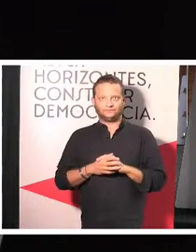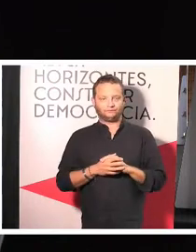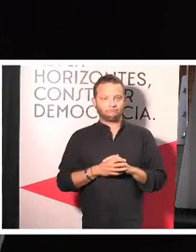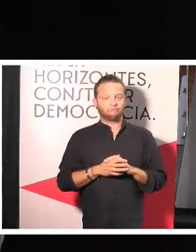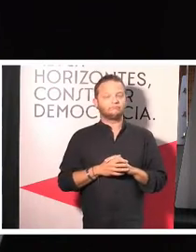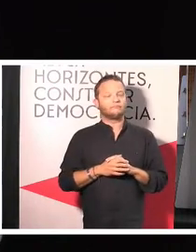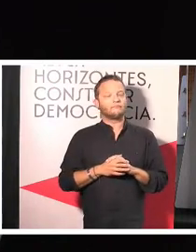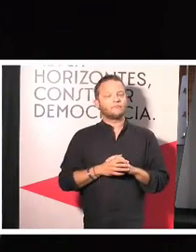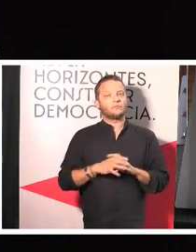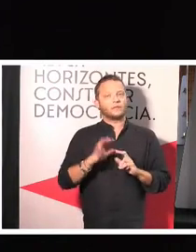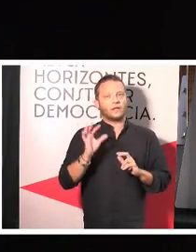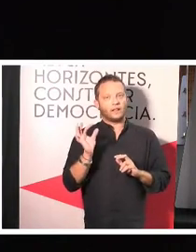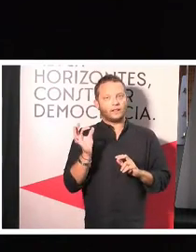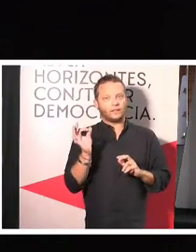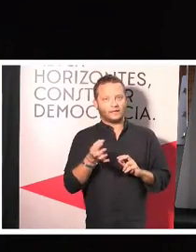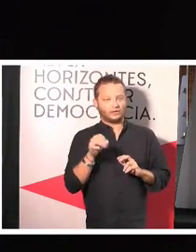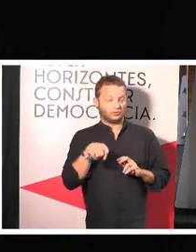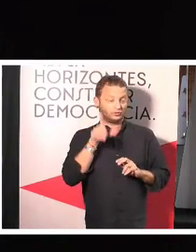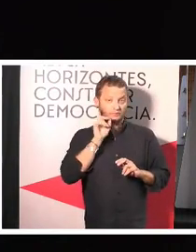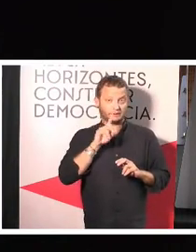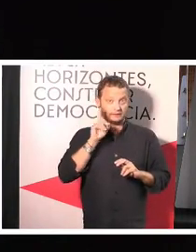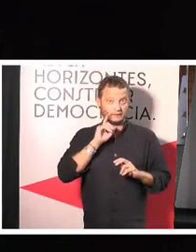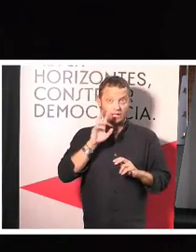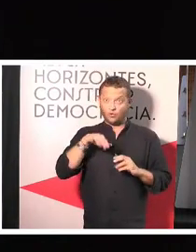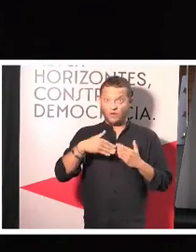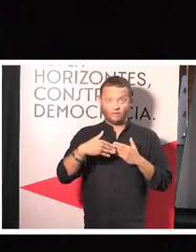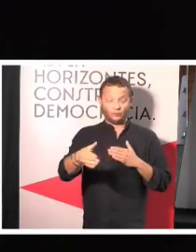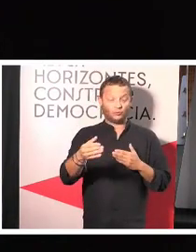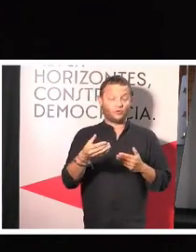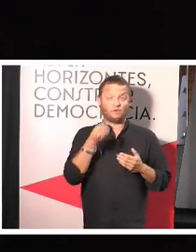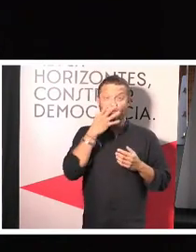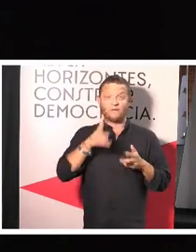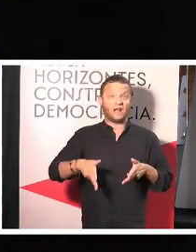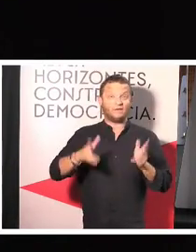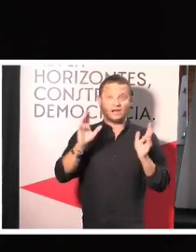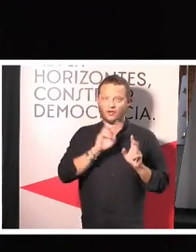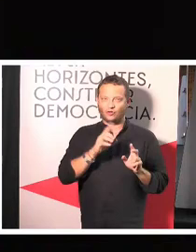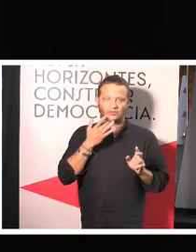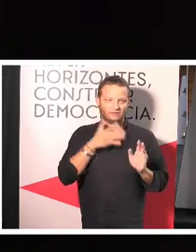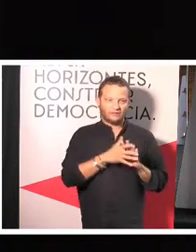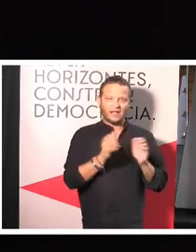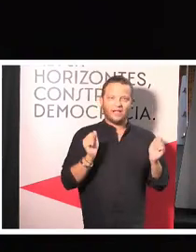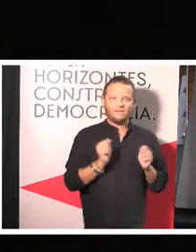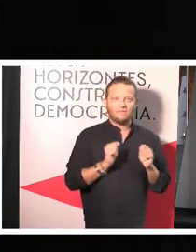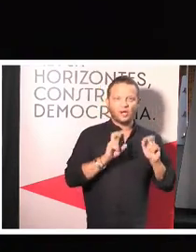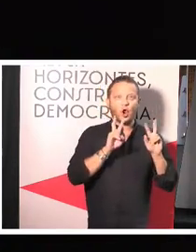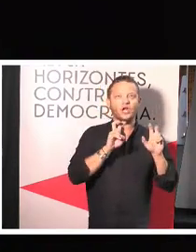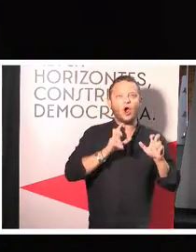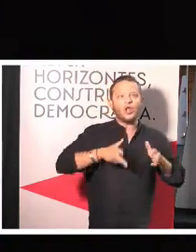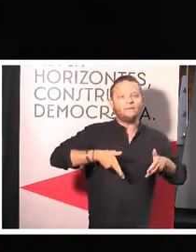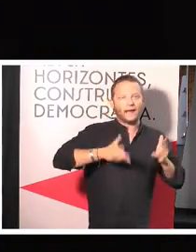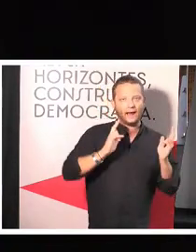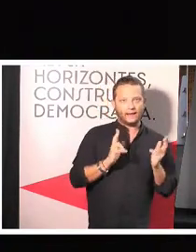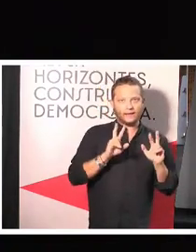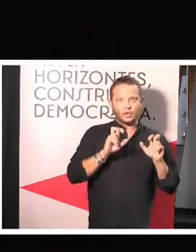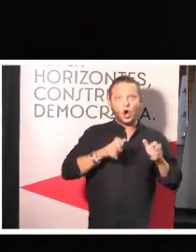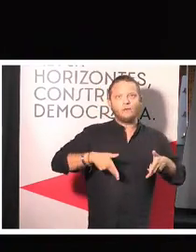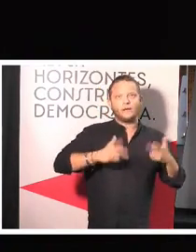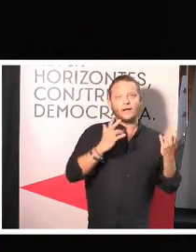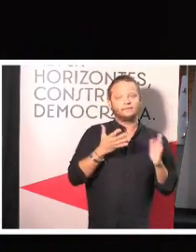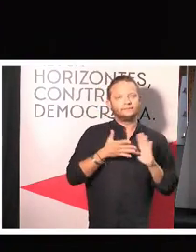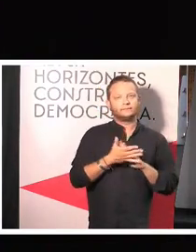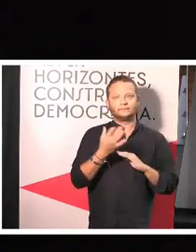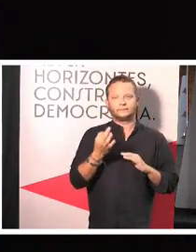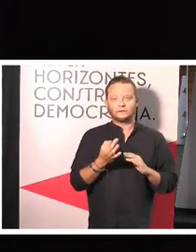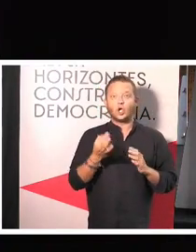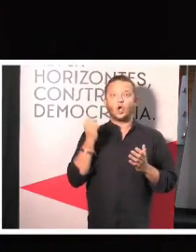lo cierto es que esto es falso. No hay una primavera liberal, hay un invierno neoliberal. Un invierno neoliberal donde